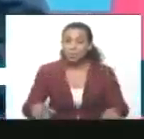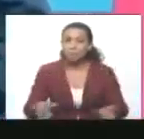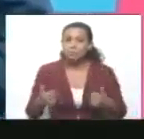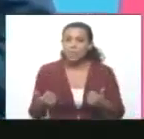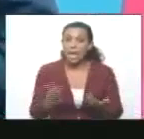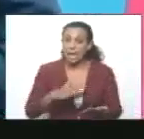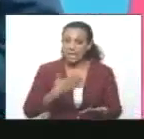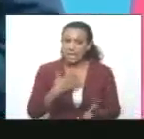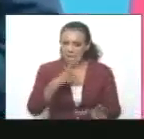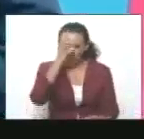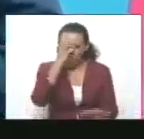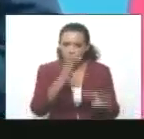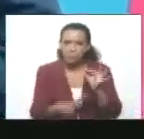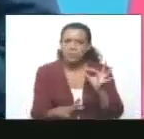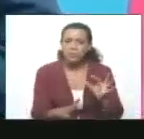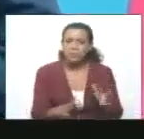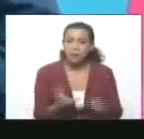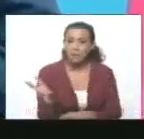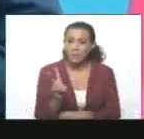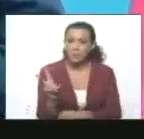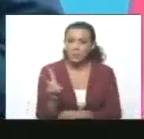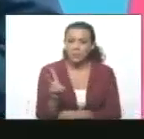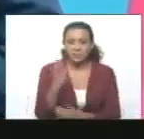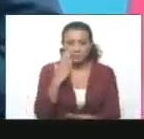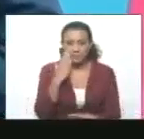Venezuela, Ali Khan